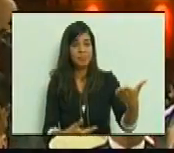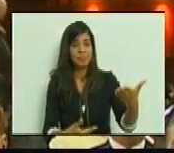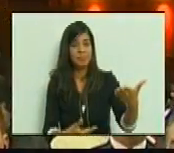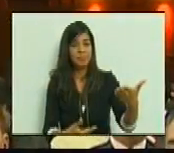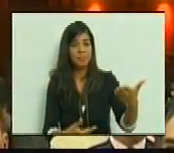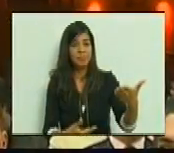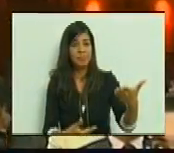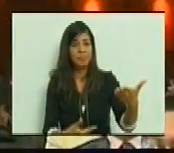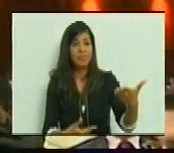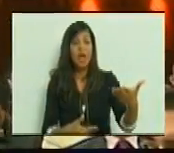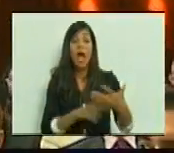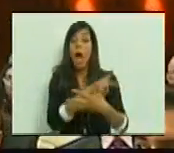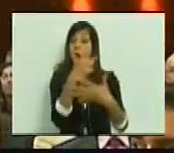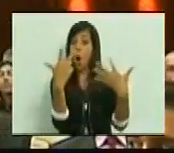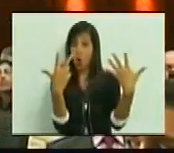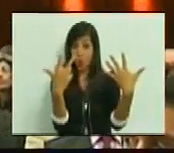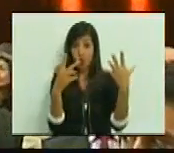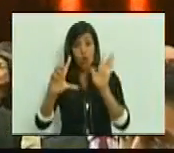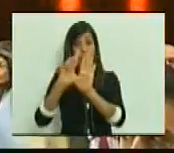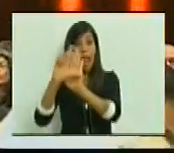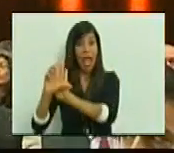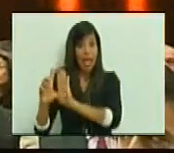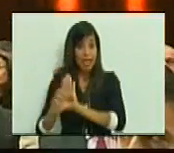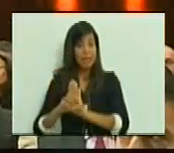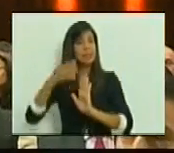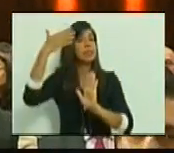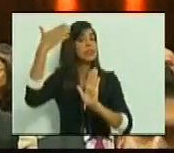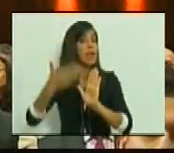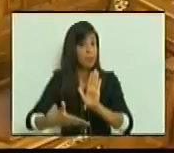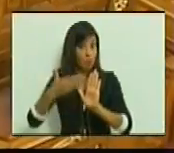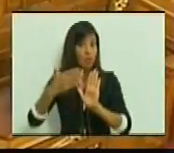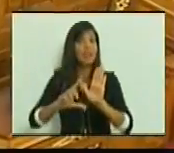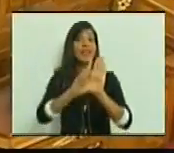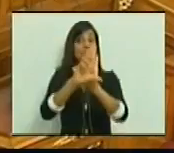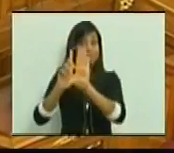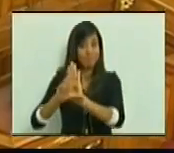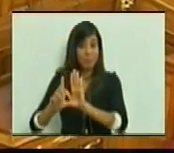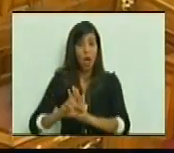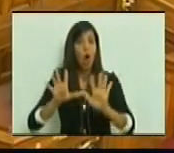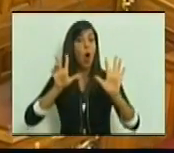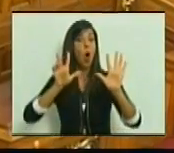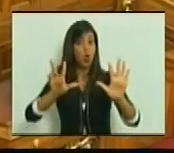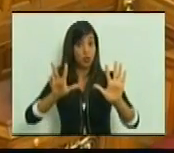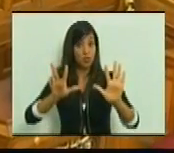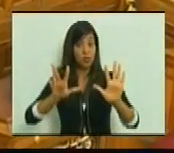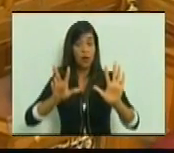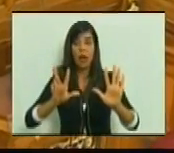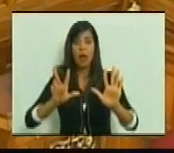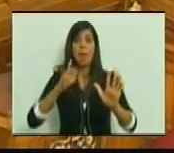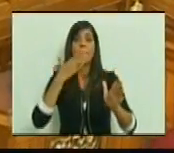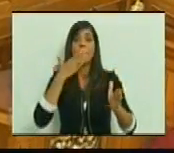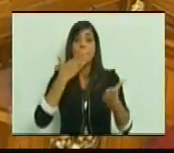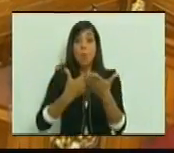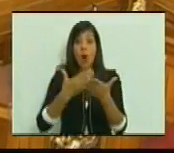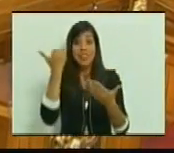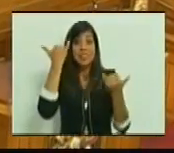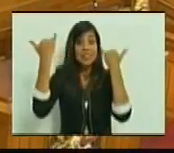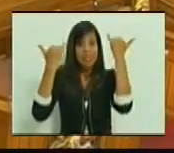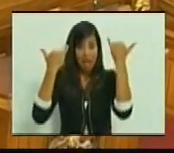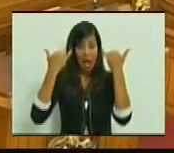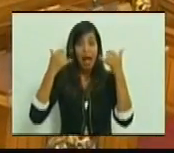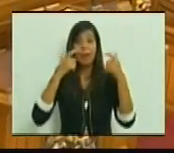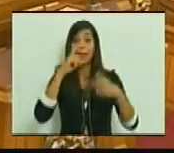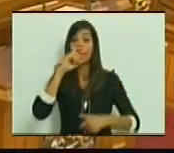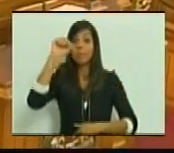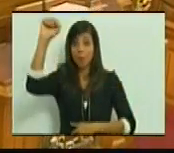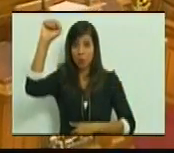del paquete de 8 leyes o del conjunto de 8 leyes constituyentes que nos propuso el día